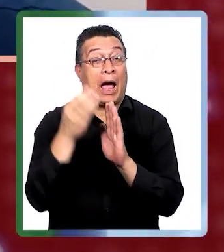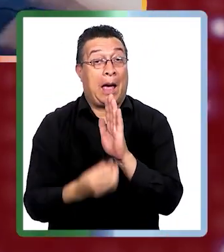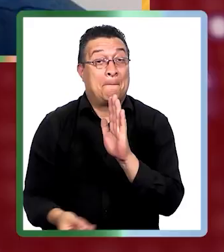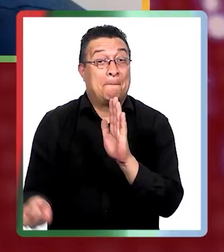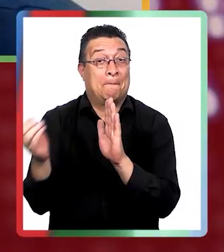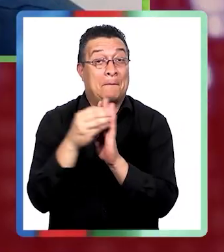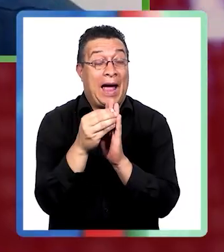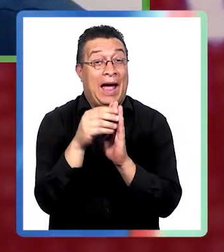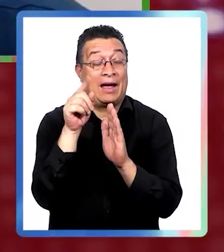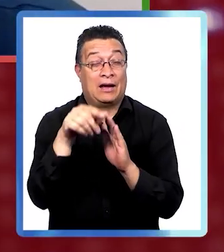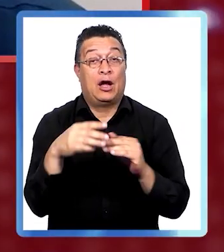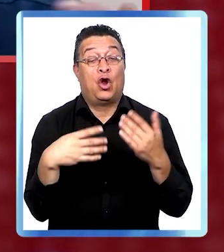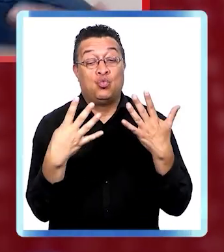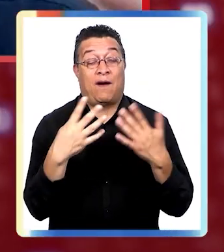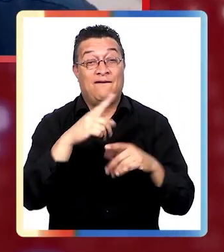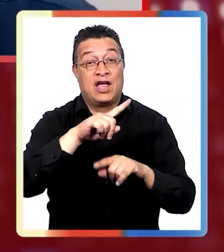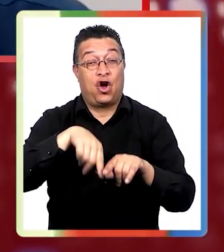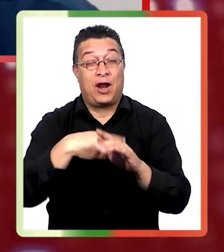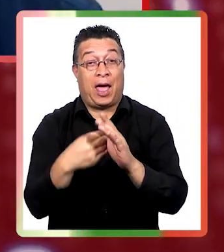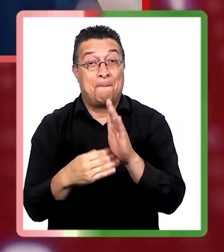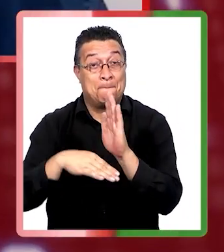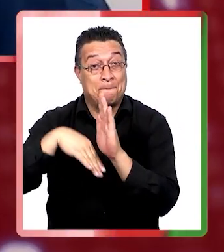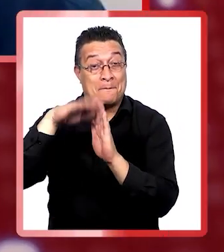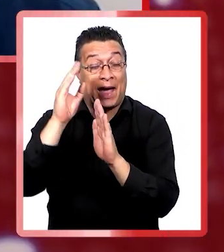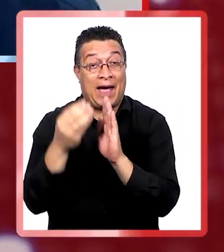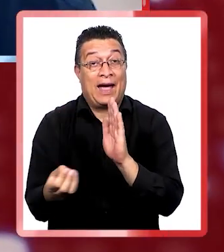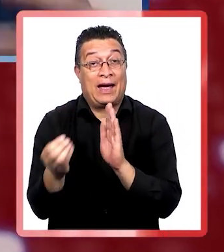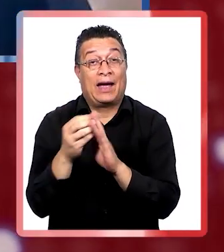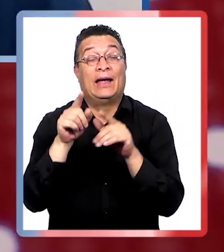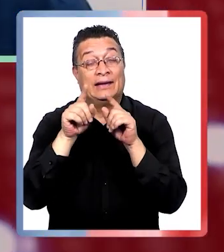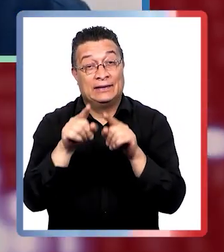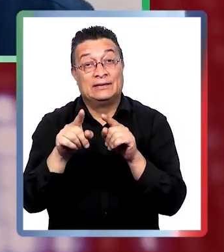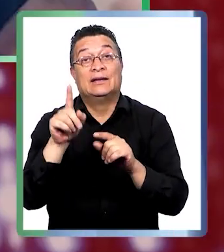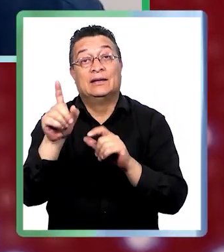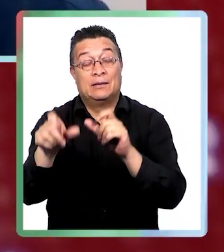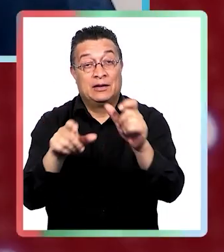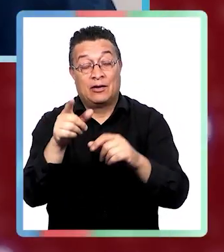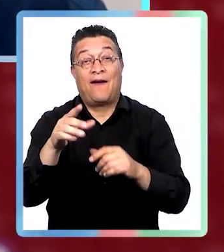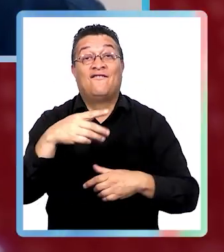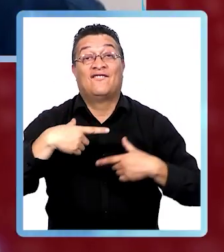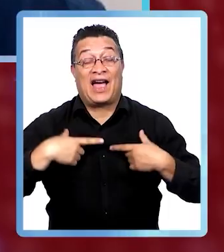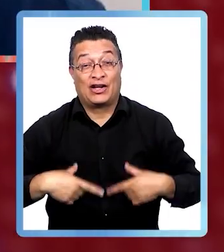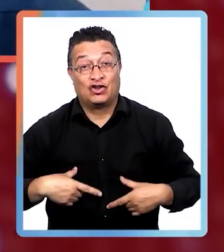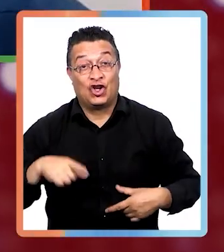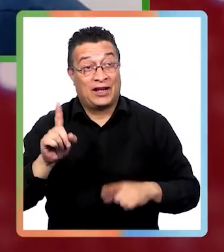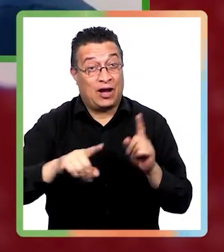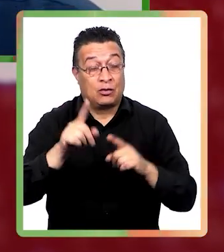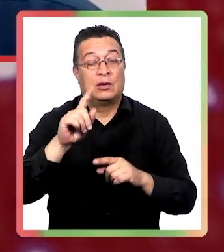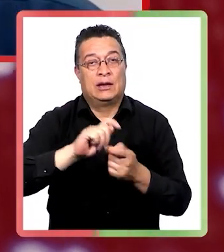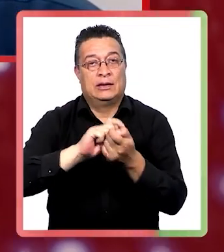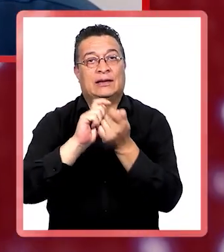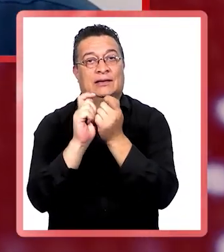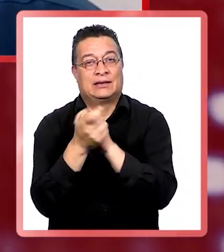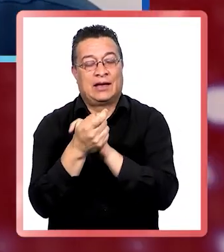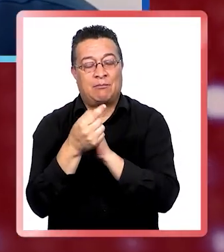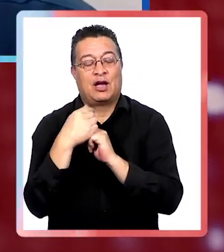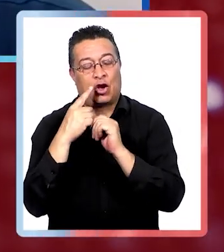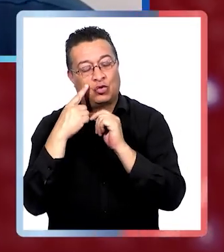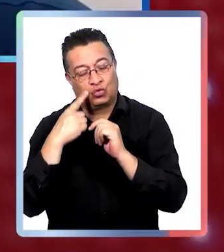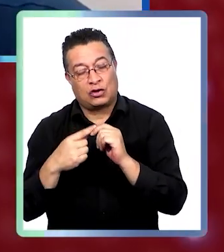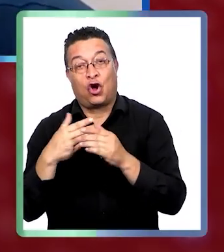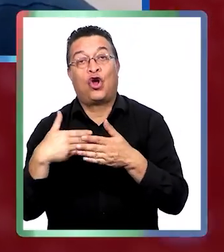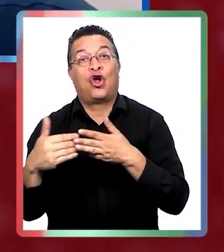allá de las horas que corresponde, más allá de 9, 10 horas, que a veces todos hemos hecho eso, sobre todo en periodo de vacaciones, cambia